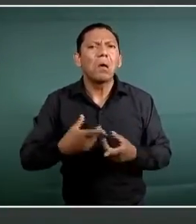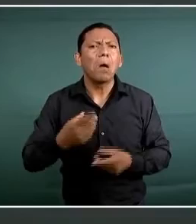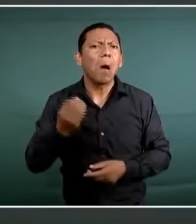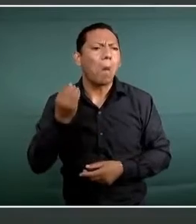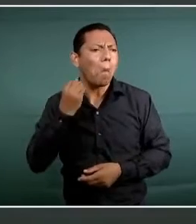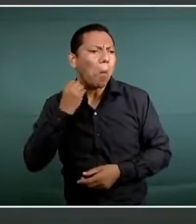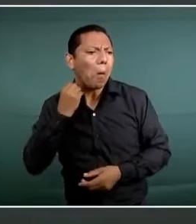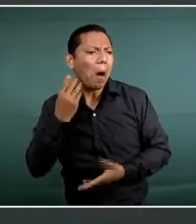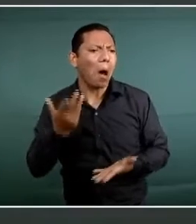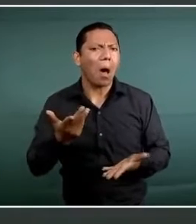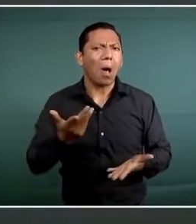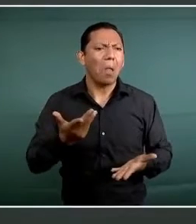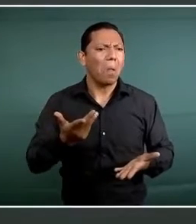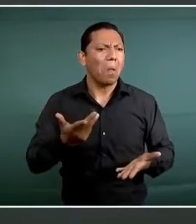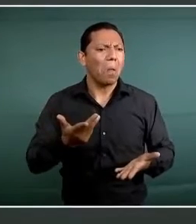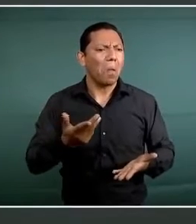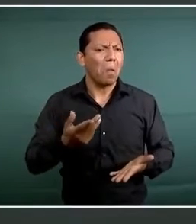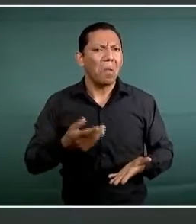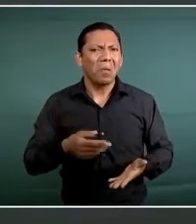economistas